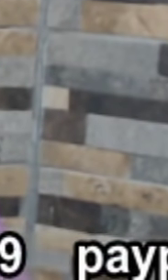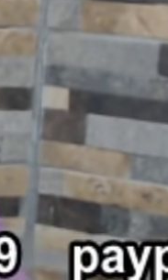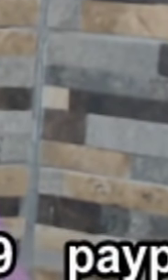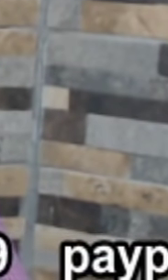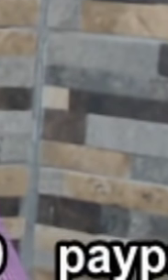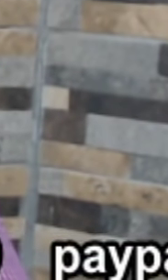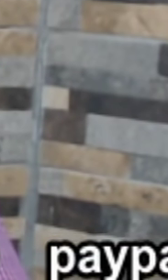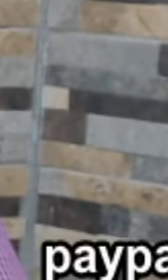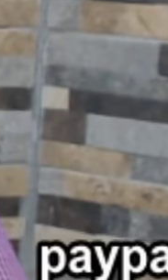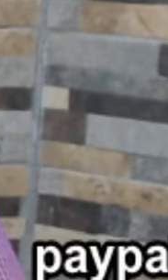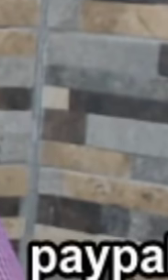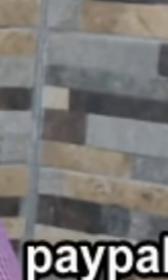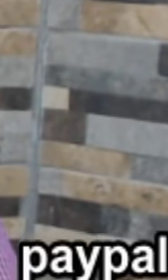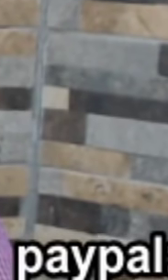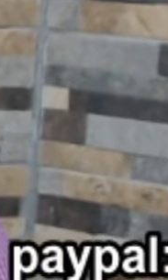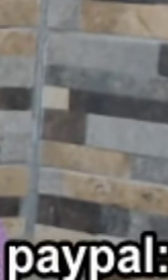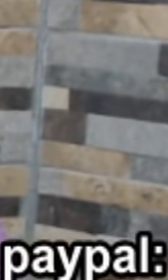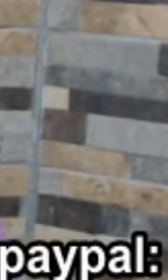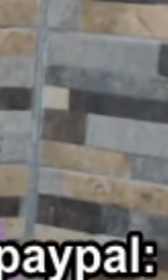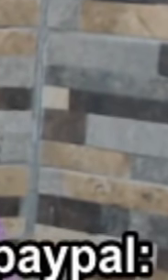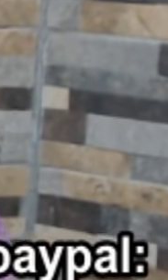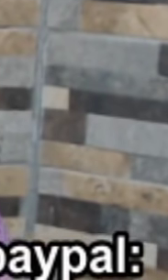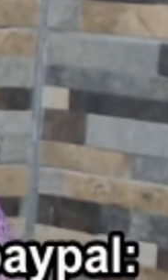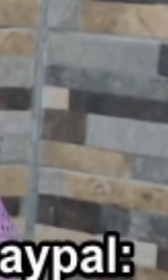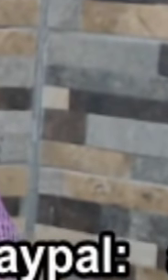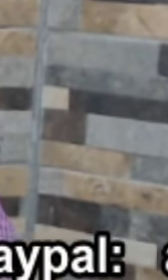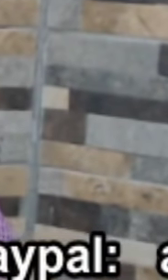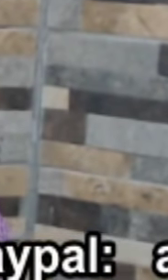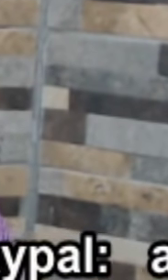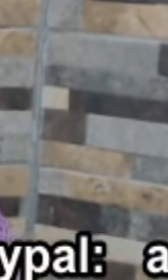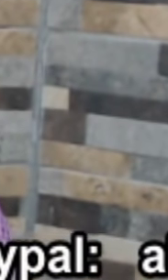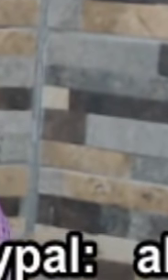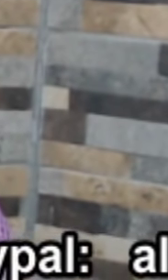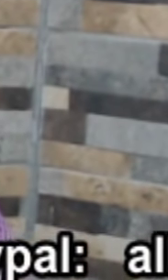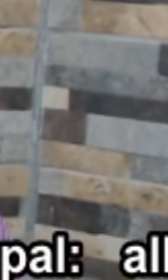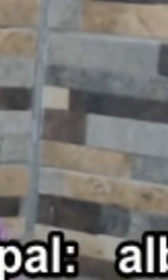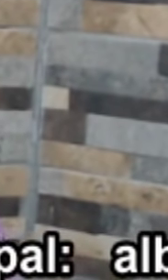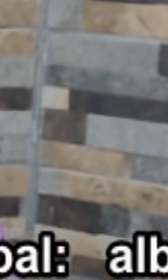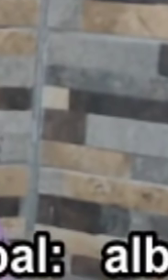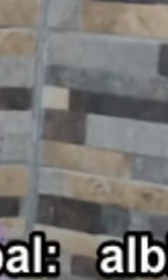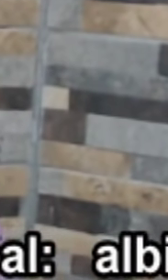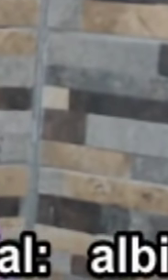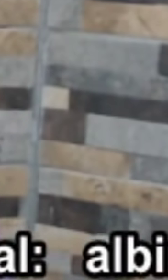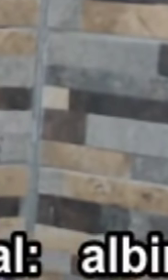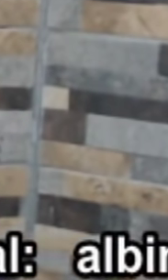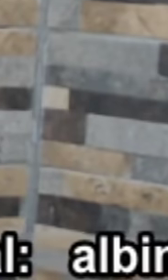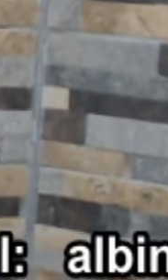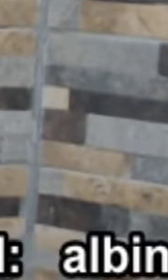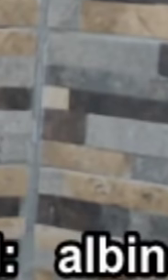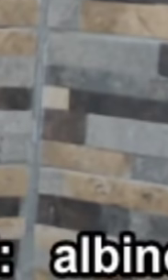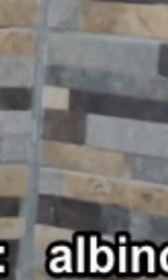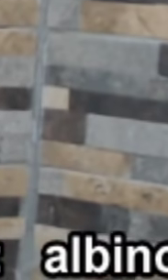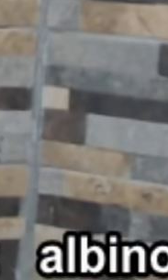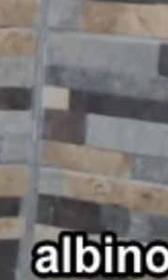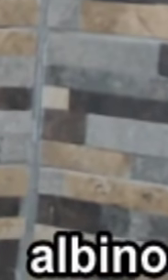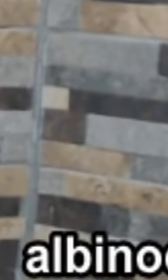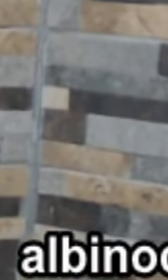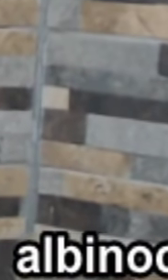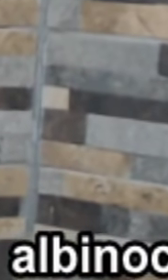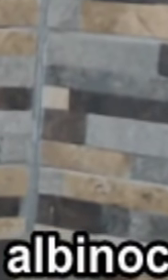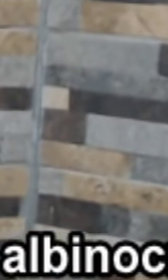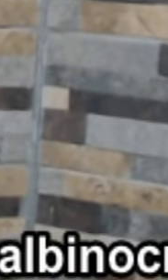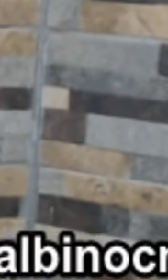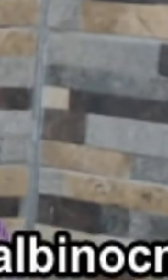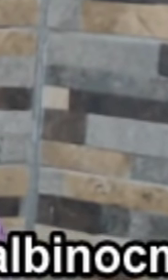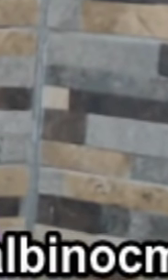dólar, es decir, 19 infracción por dólar. El manejo de la economía al 100. Sale